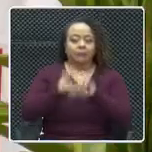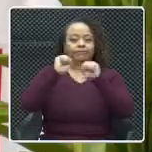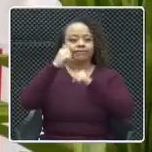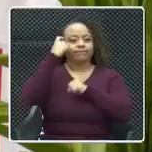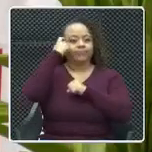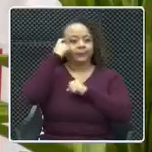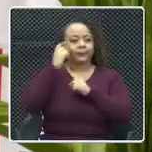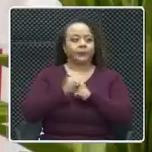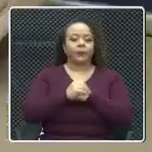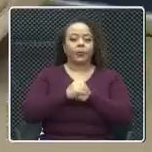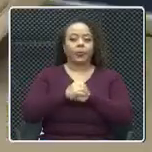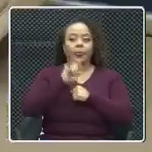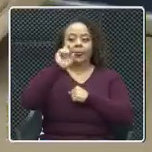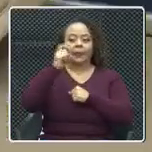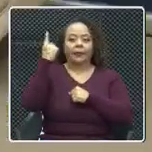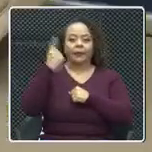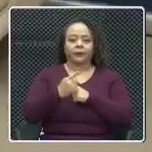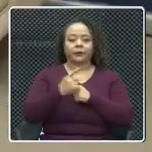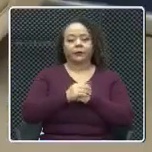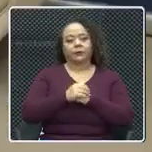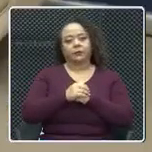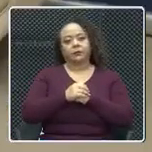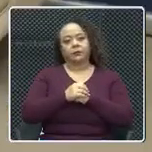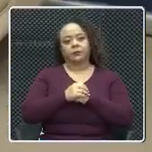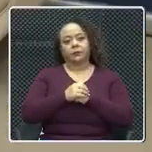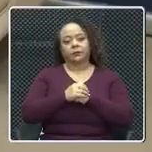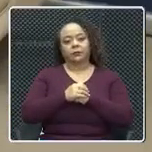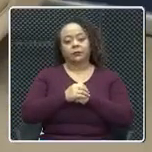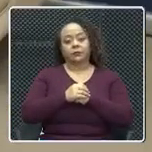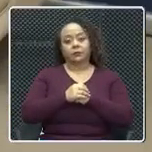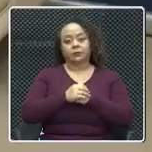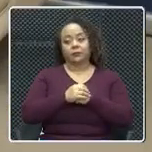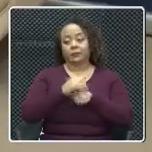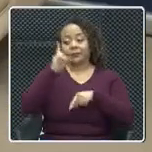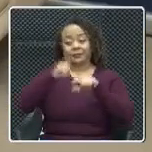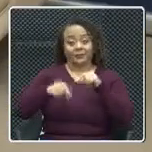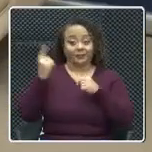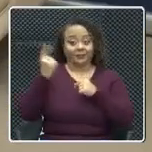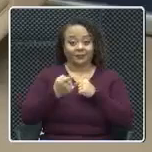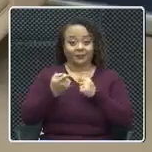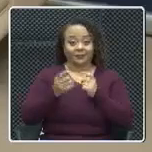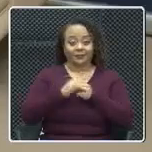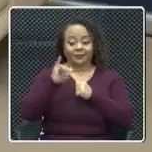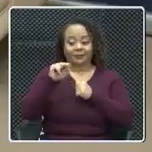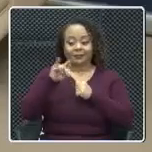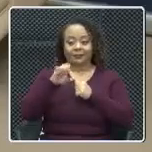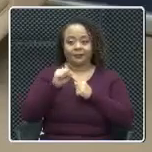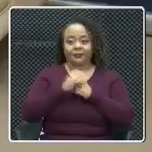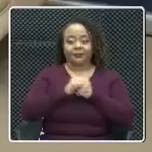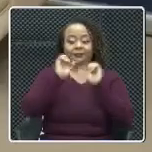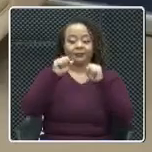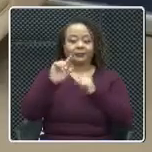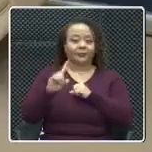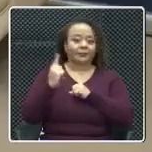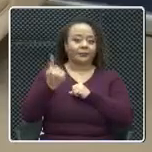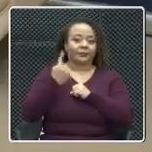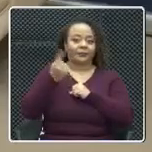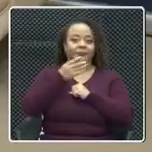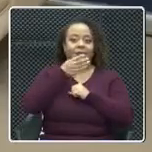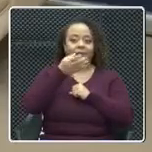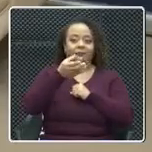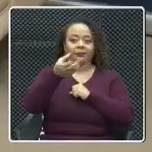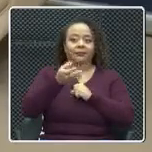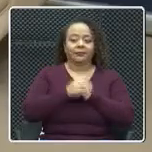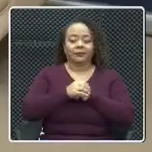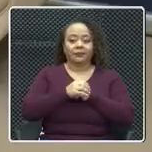pensar en que tiene que ser obligatorio, no puede ser obligatorio, el INSS está en la facultad únicamente de